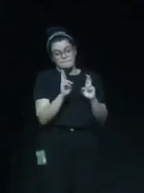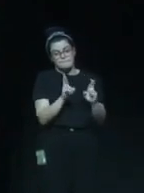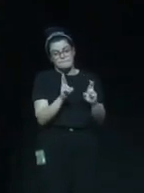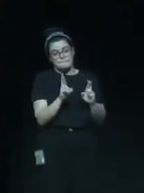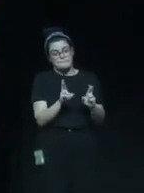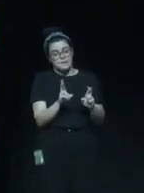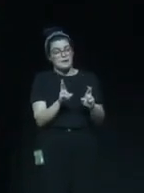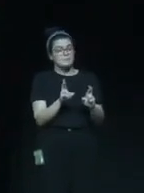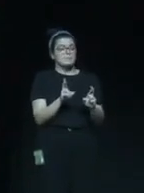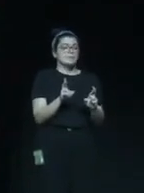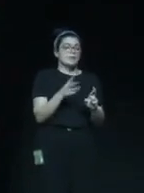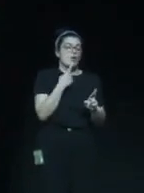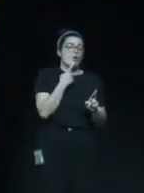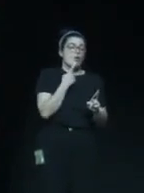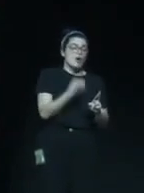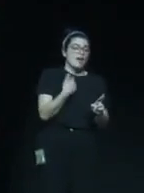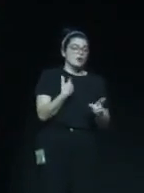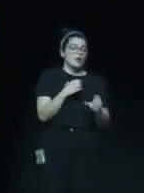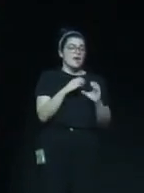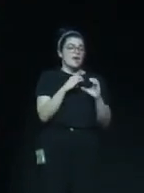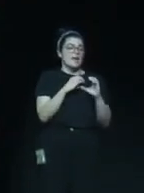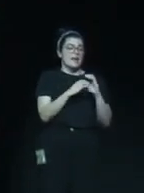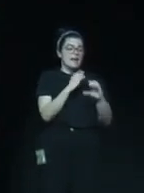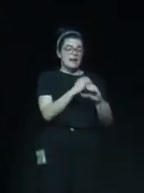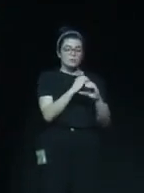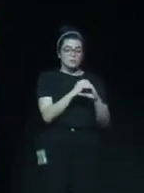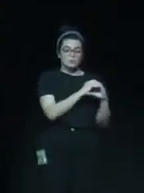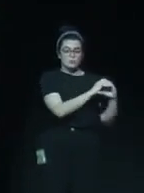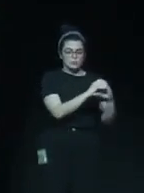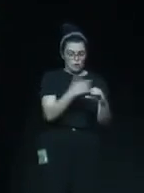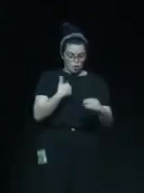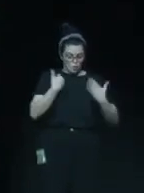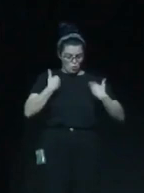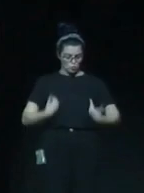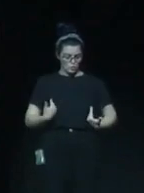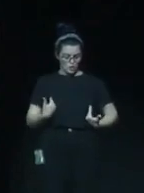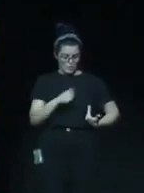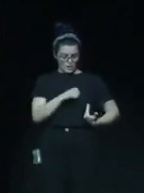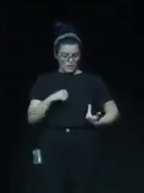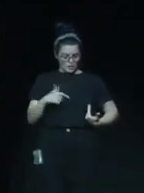en autobús, por ejemplo. Y tengo mucho a mejorar como ser humano.